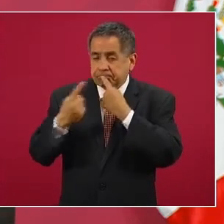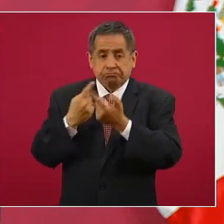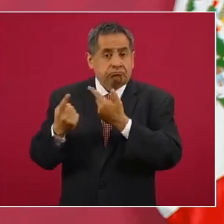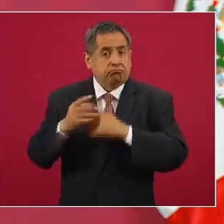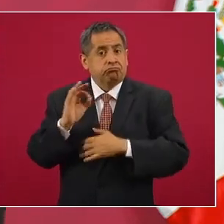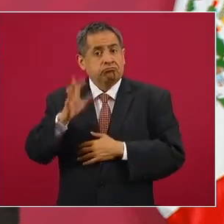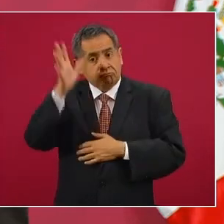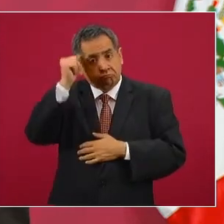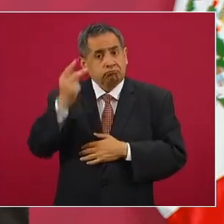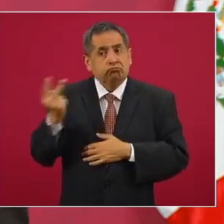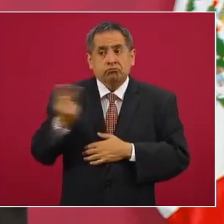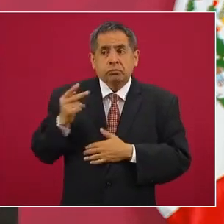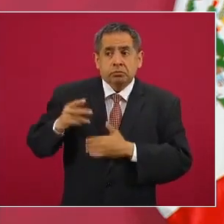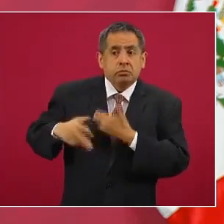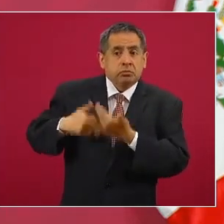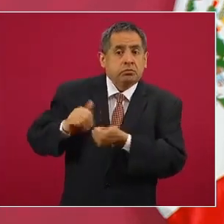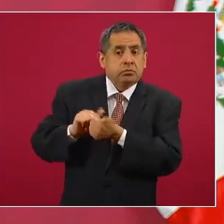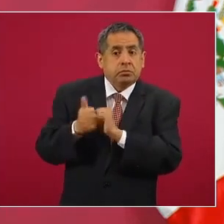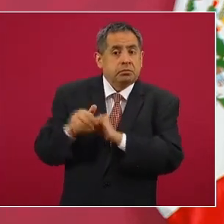llegando a acuerdos,